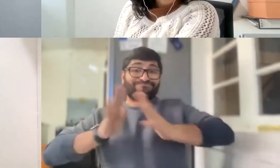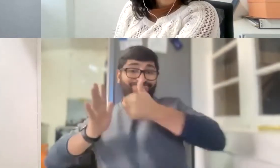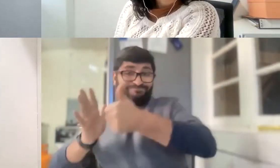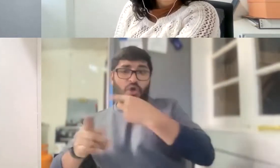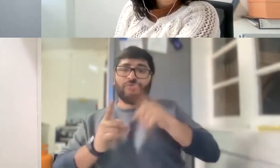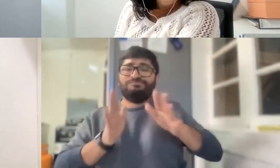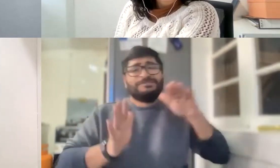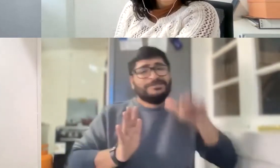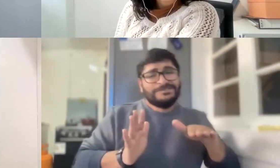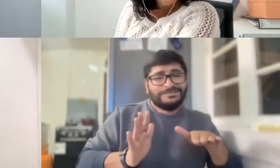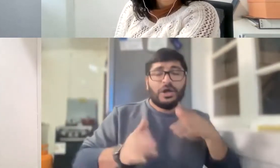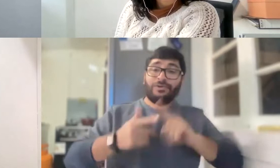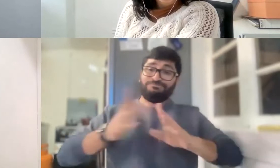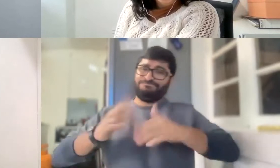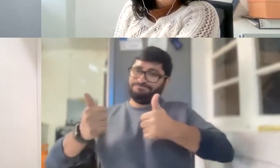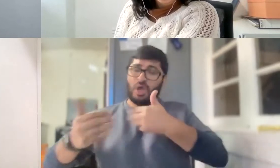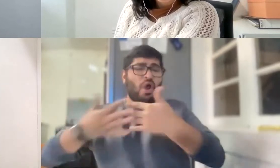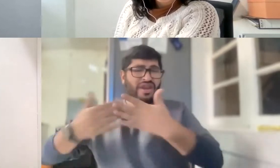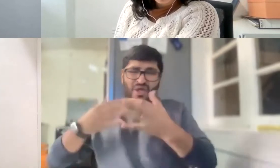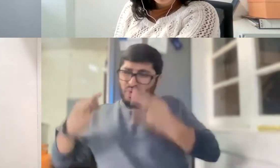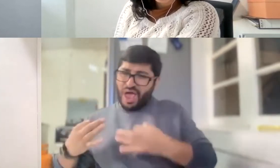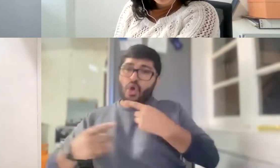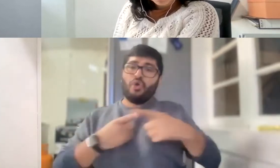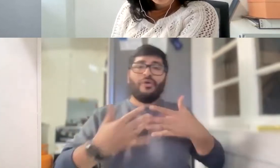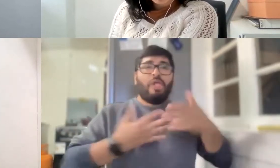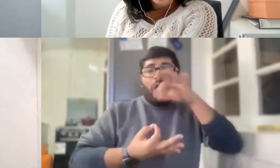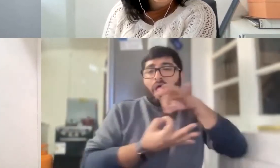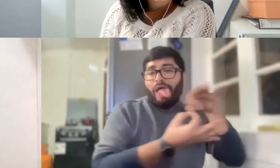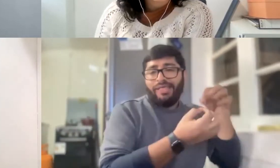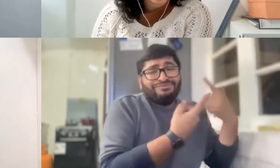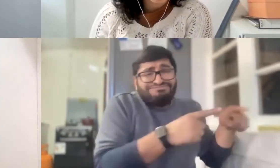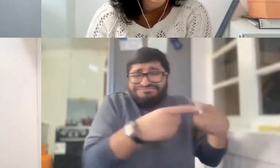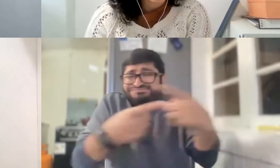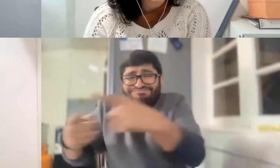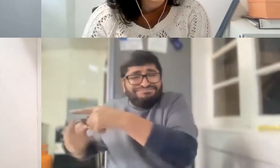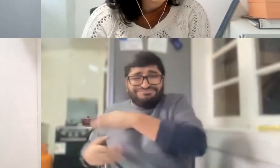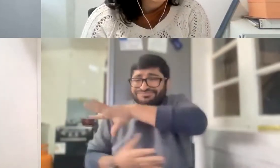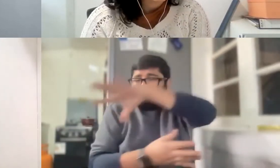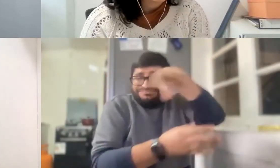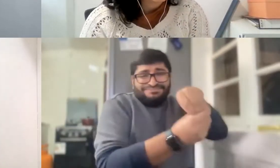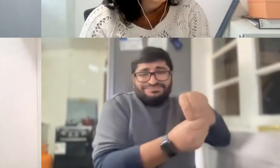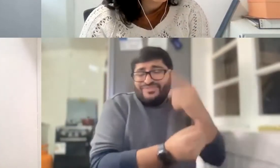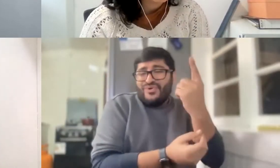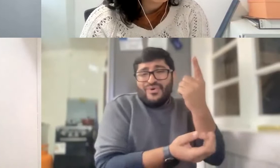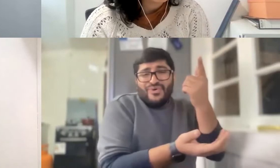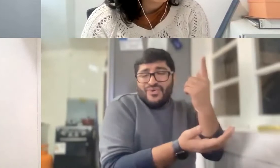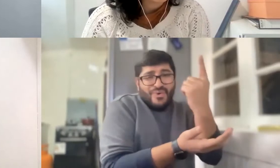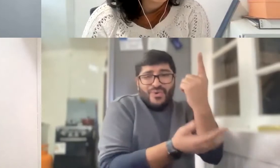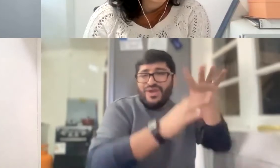un resto auditivo y que lo complementan con la lengua de señas, hay otras que tienen muy desarrollado el nivel de lengua de señas y más